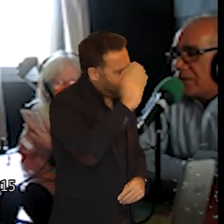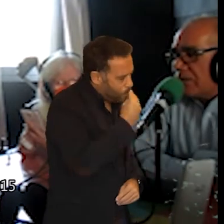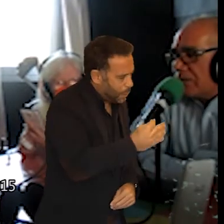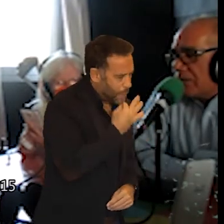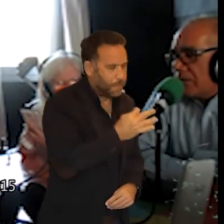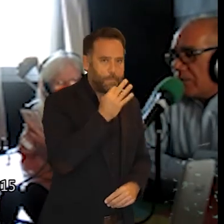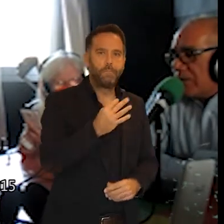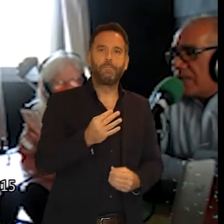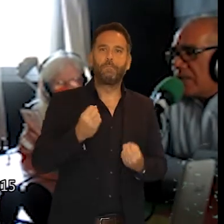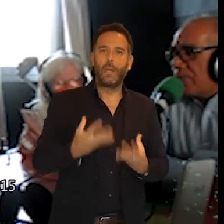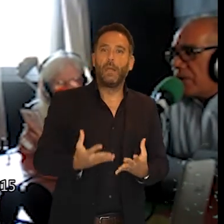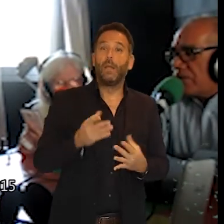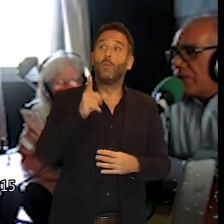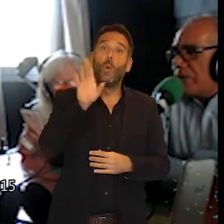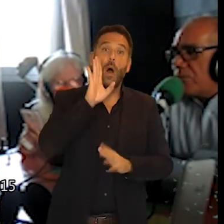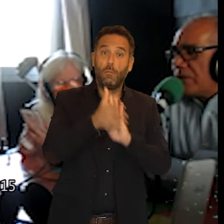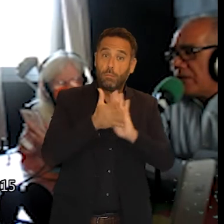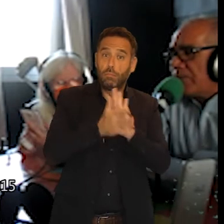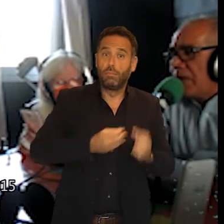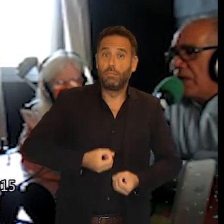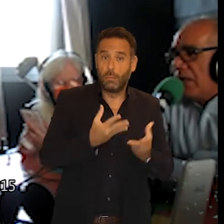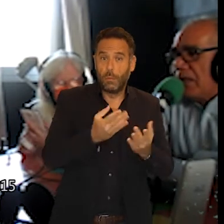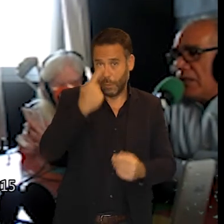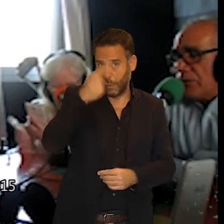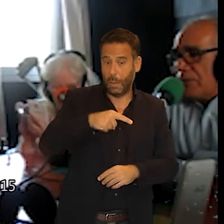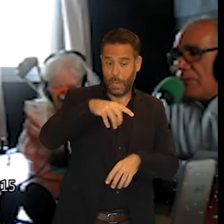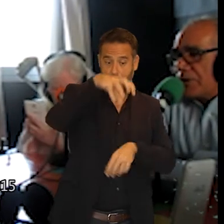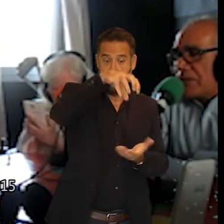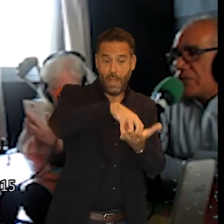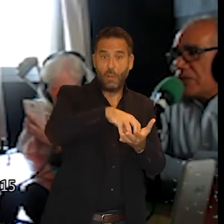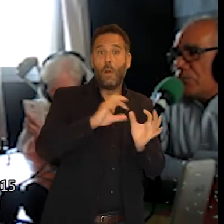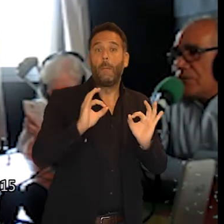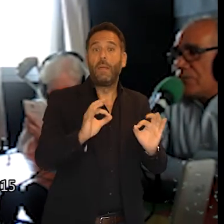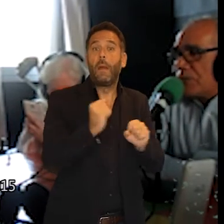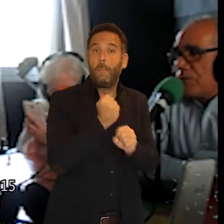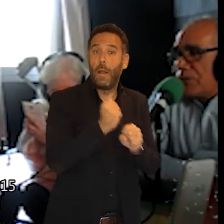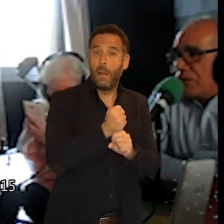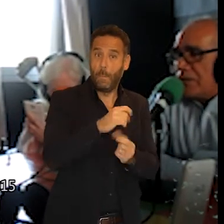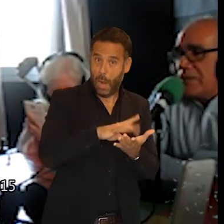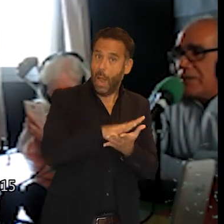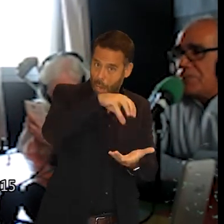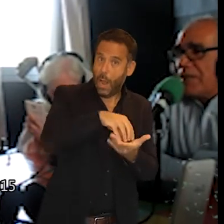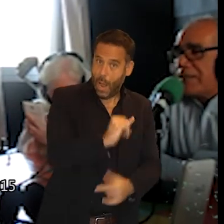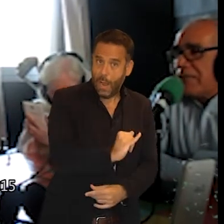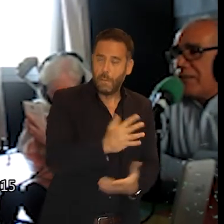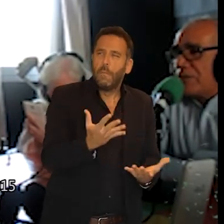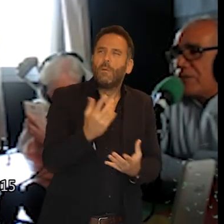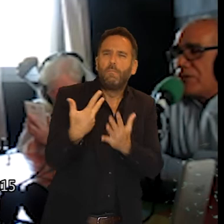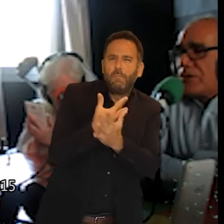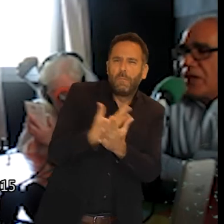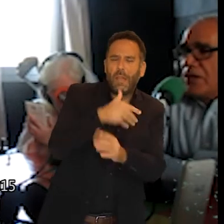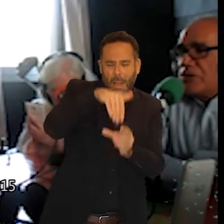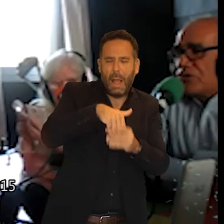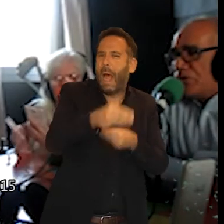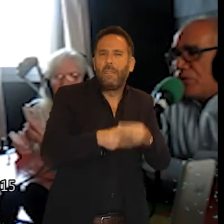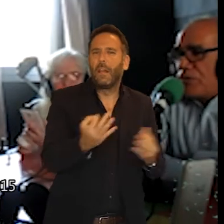Gracia. Como tú bien has dicho, sabemos que aquí tenéis un centro especial de empleo. Uh-huh. ¿Por qué no nos cuenta un poco qué es lo que hacéis